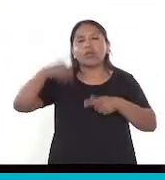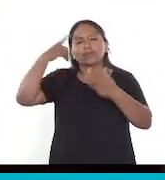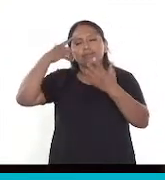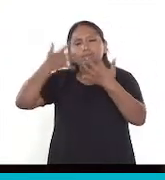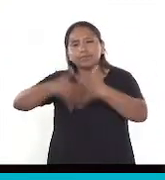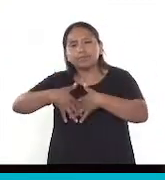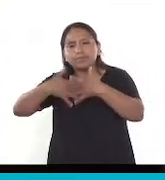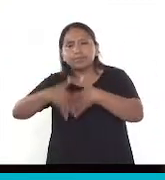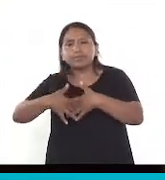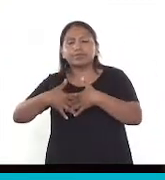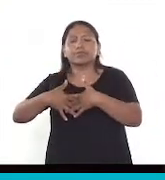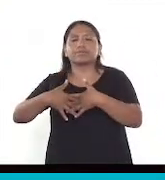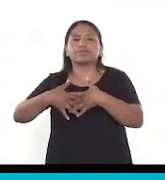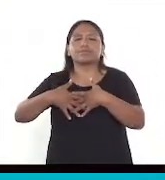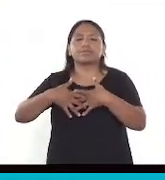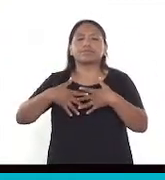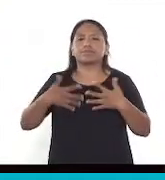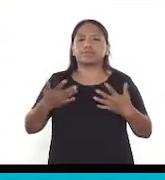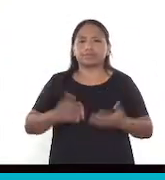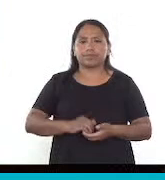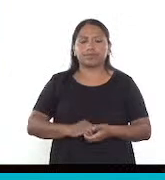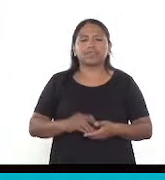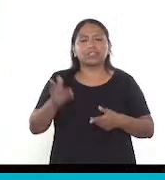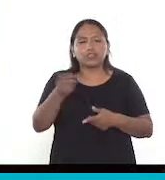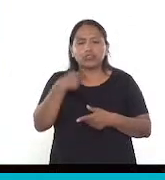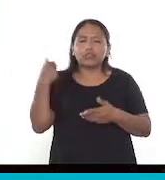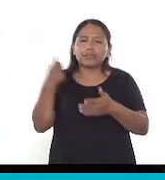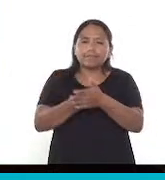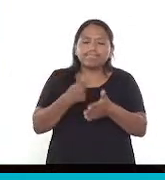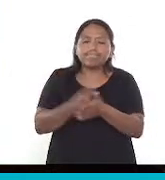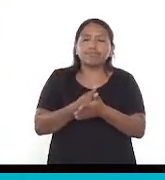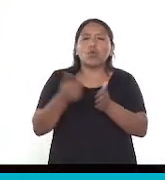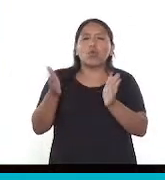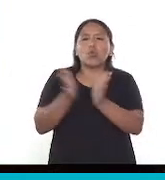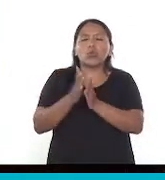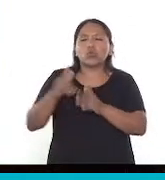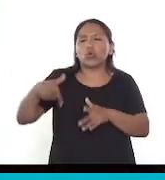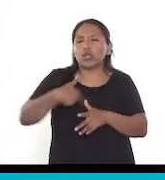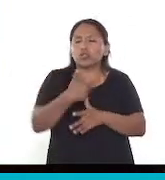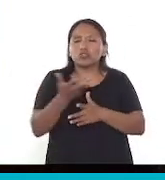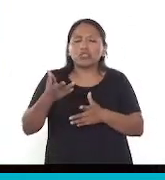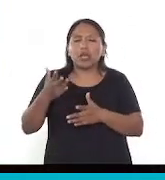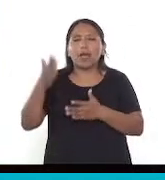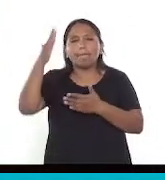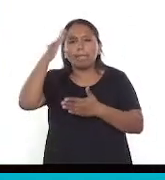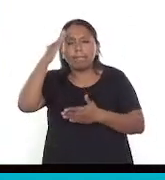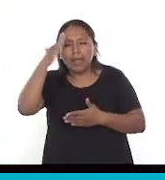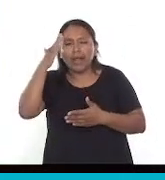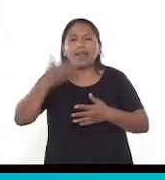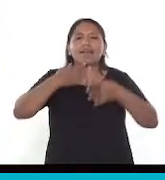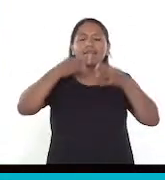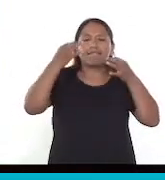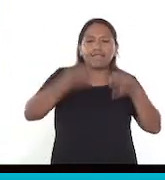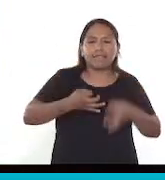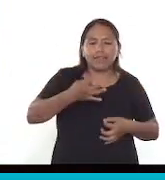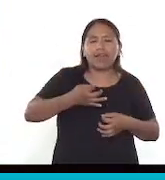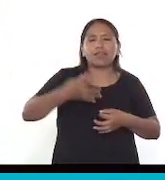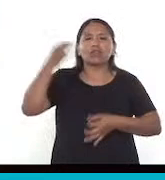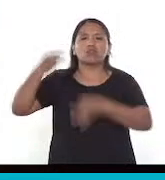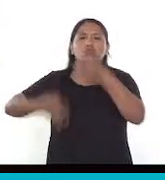y de esta manera luchamos junto con toda la sociedad argentina por memoria verdad y